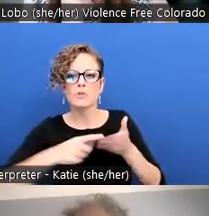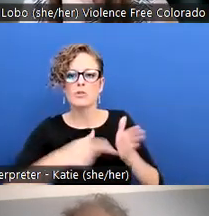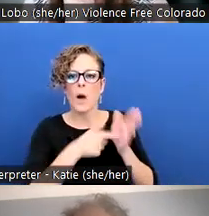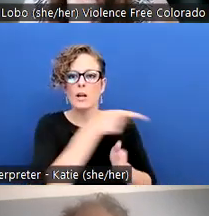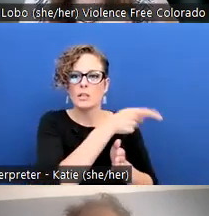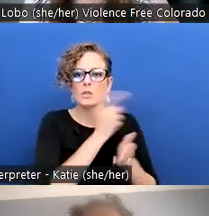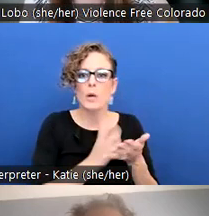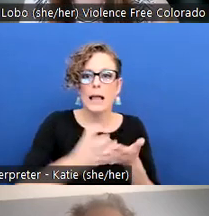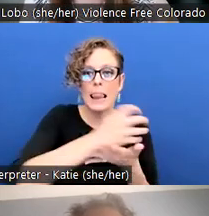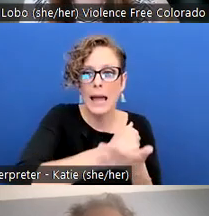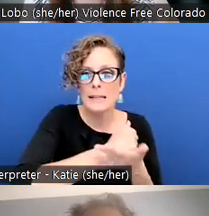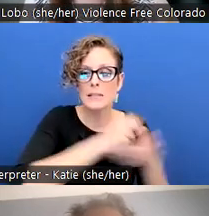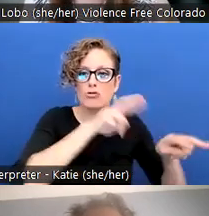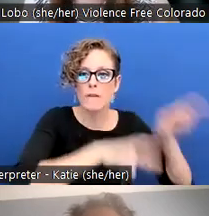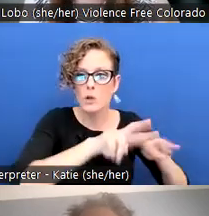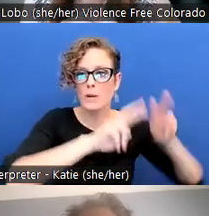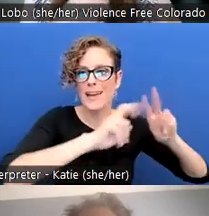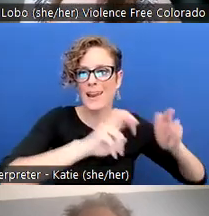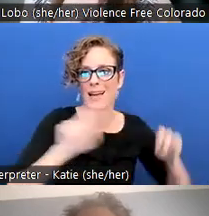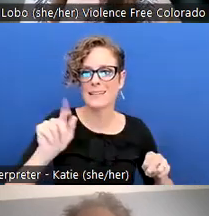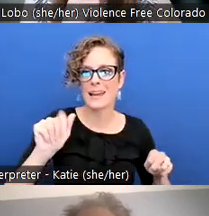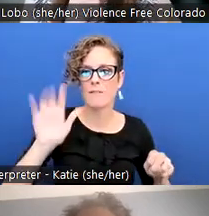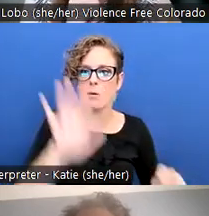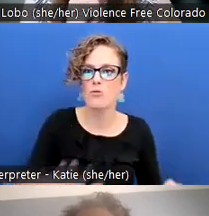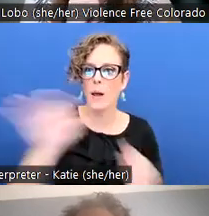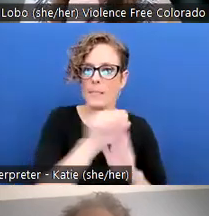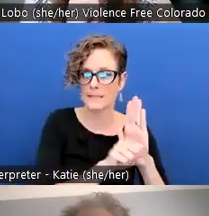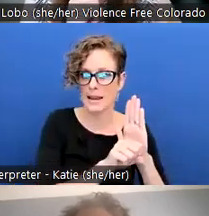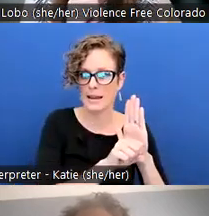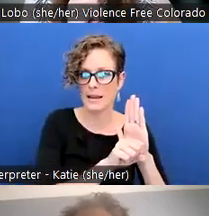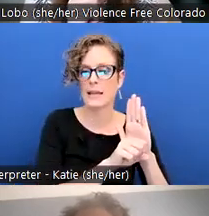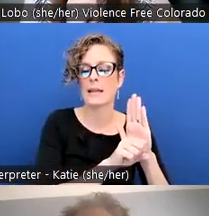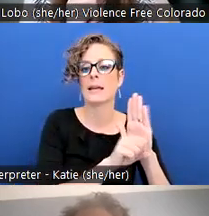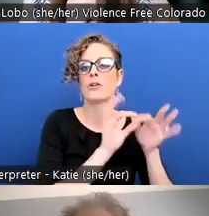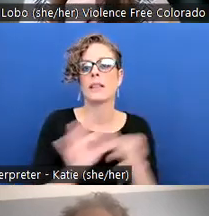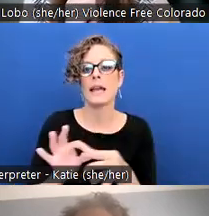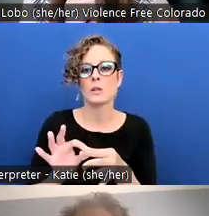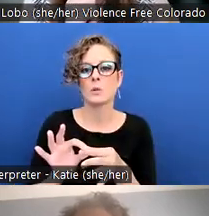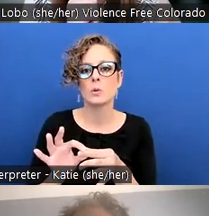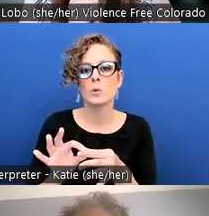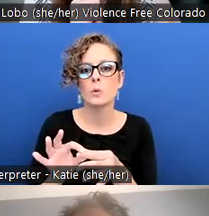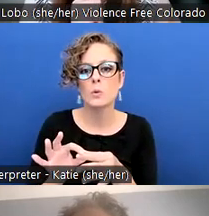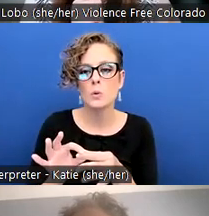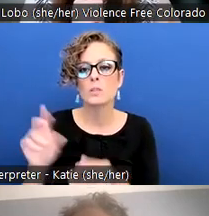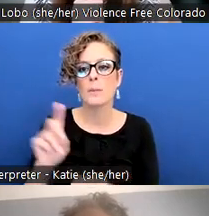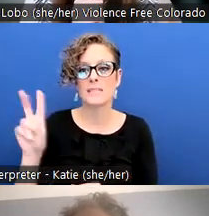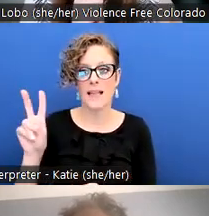la legislación puso el requisito que analizáramos la información en todo el